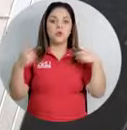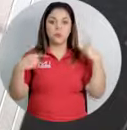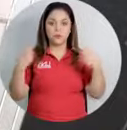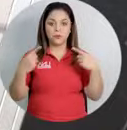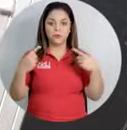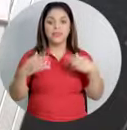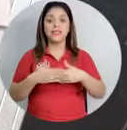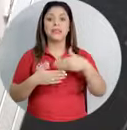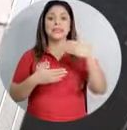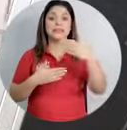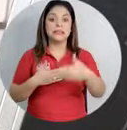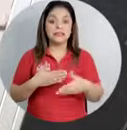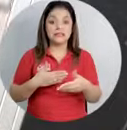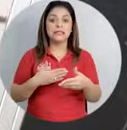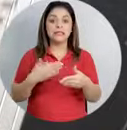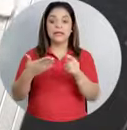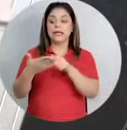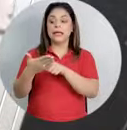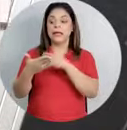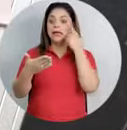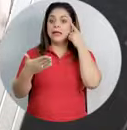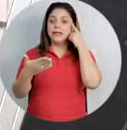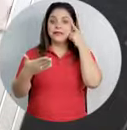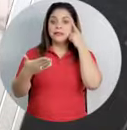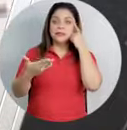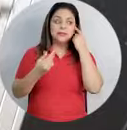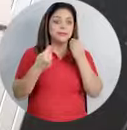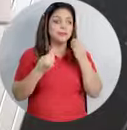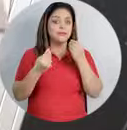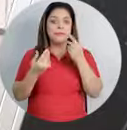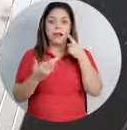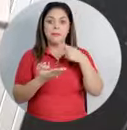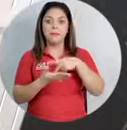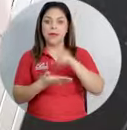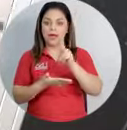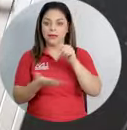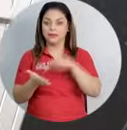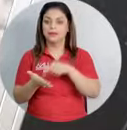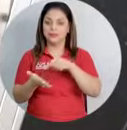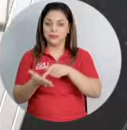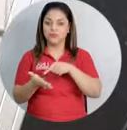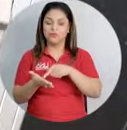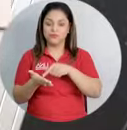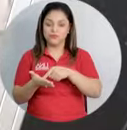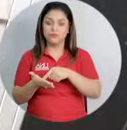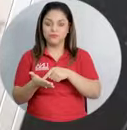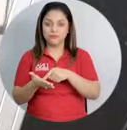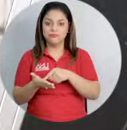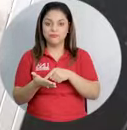tarjeta de crédito. Bueno, después va a pasar una serie de penurias para poder hacerle frente